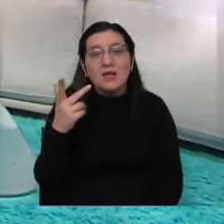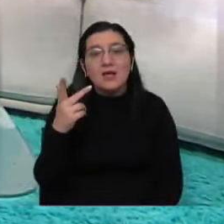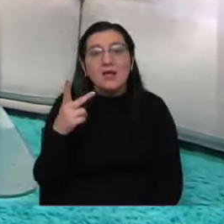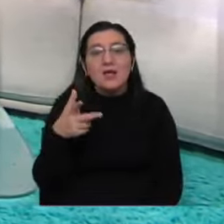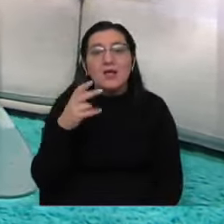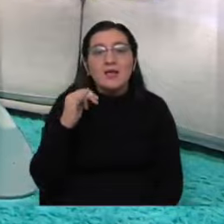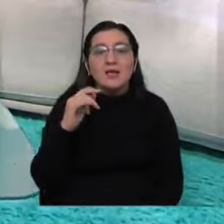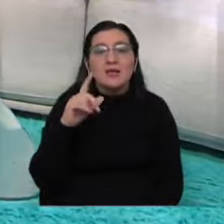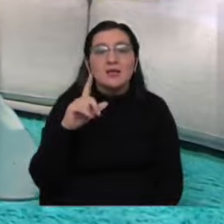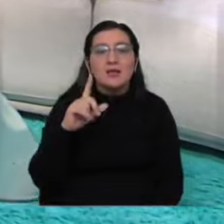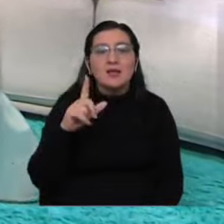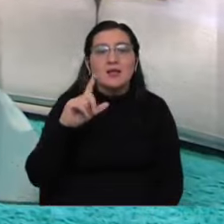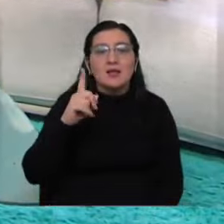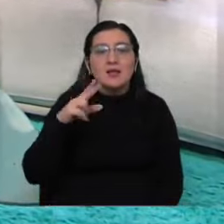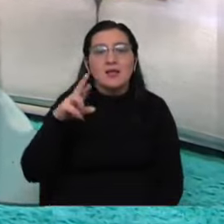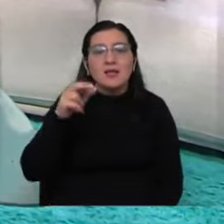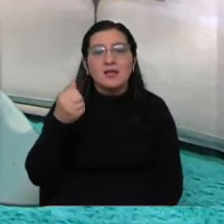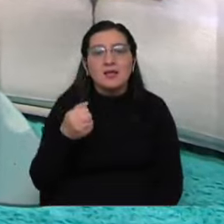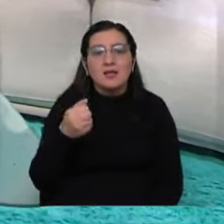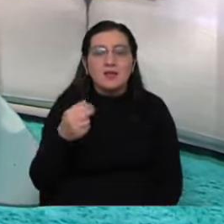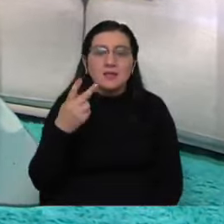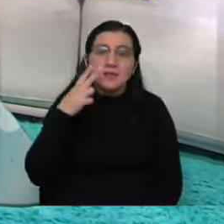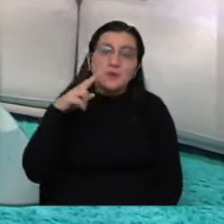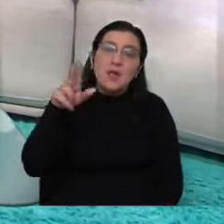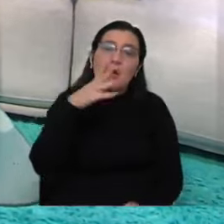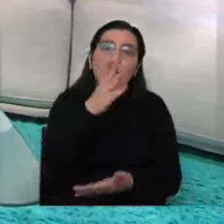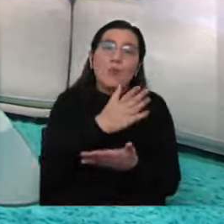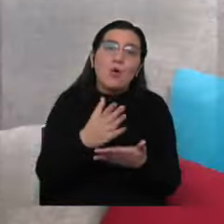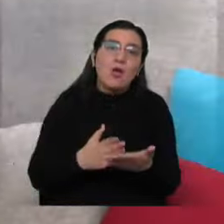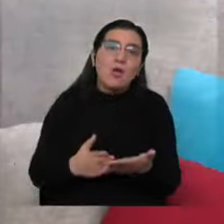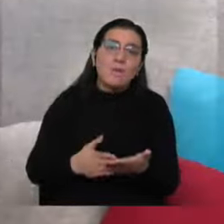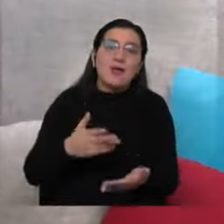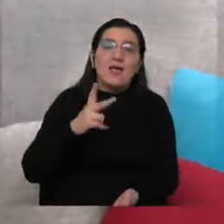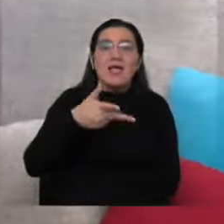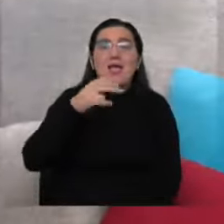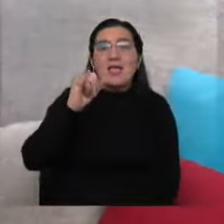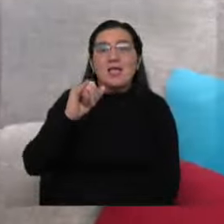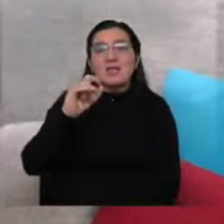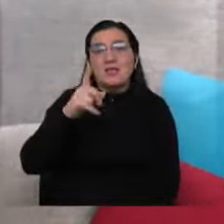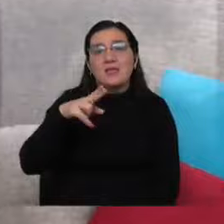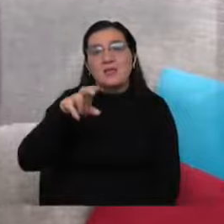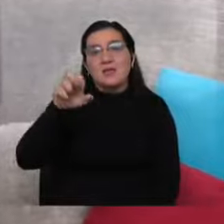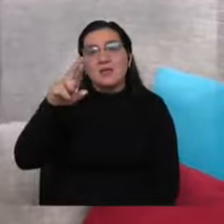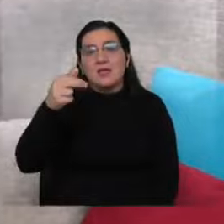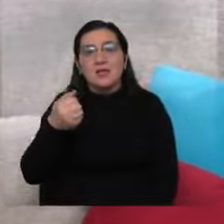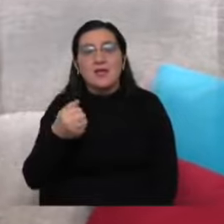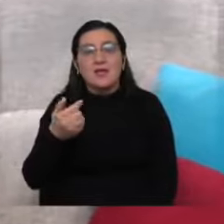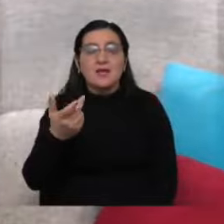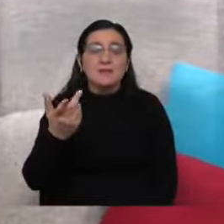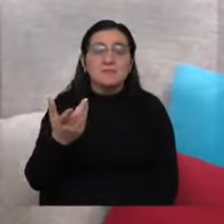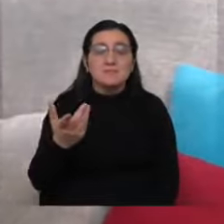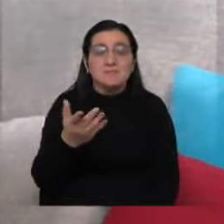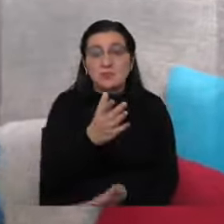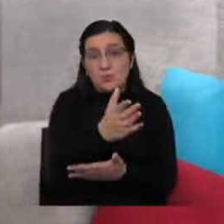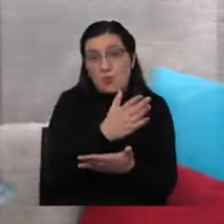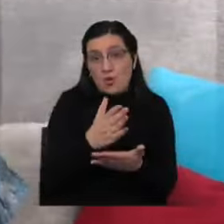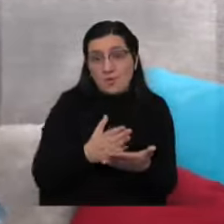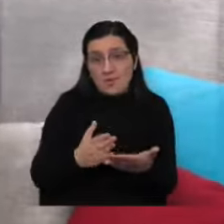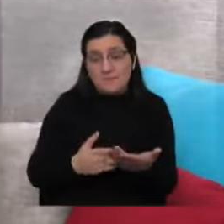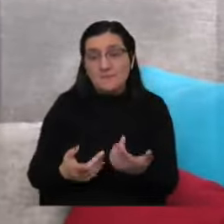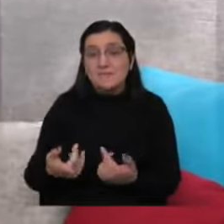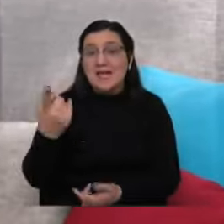caricaturesca un poco burlesca no de mir le hace un poema una Higuera que le dice que es linda no como superficial y Juana es par